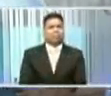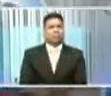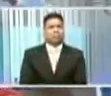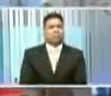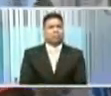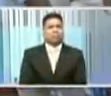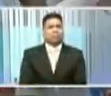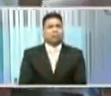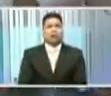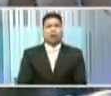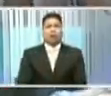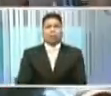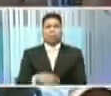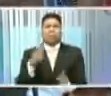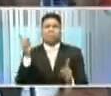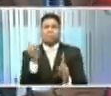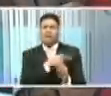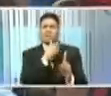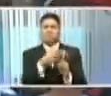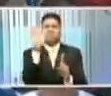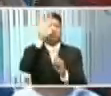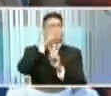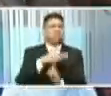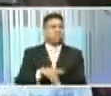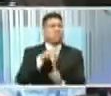Ofendió al pueblo de Venezuela gravemente.